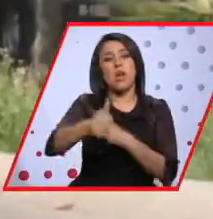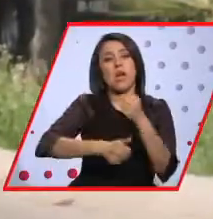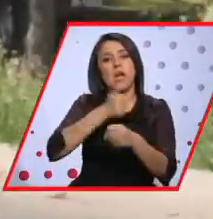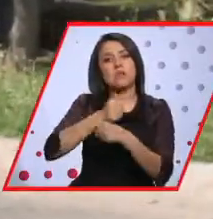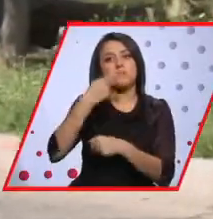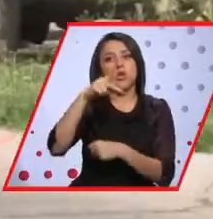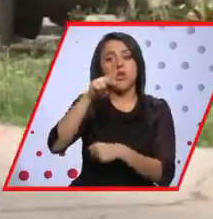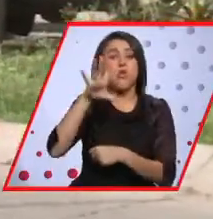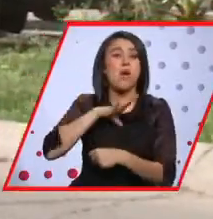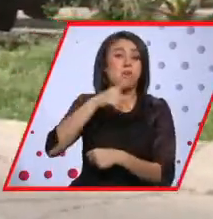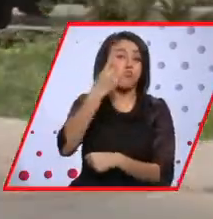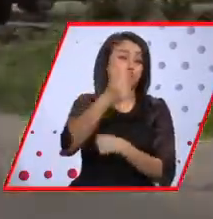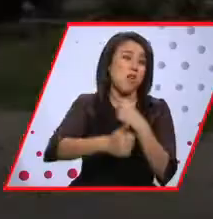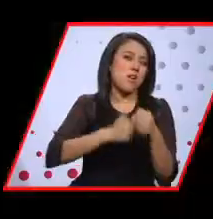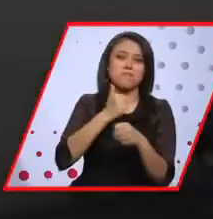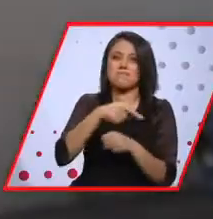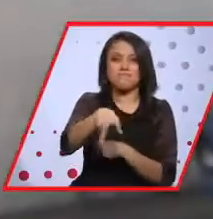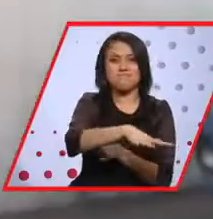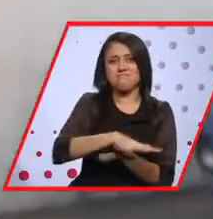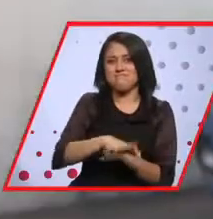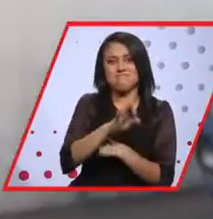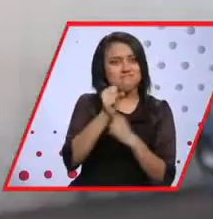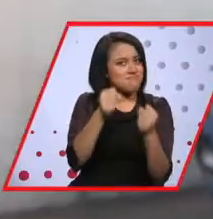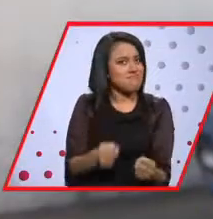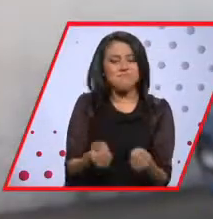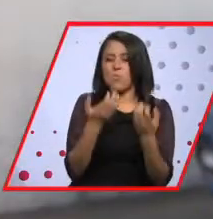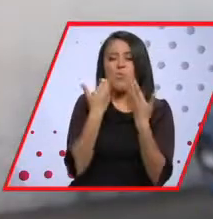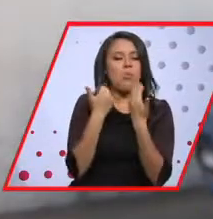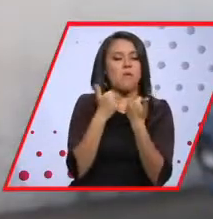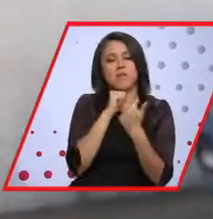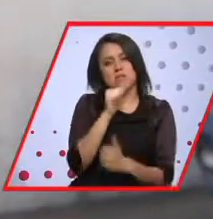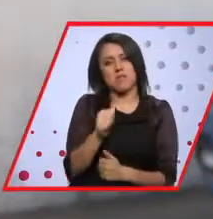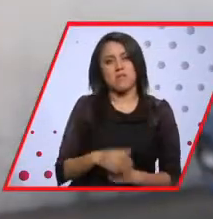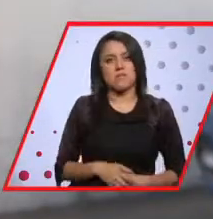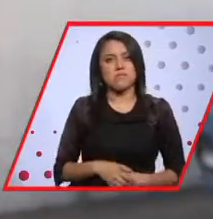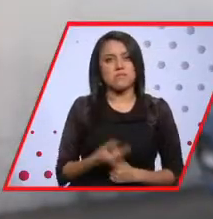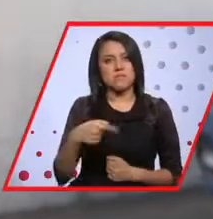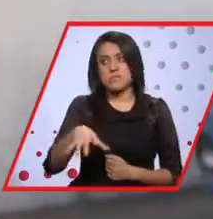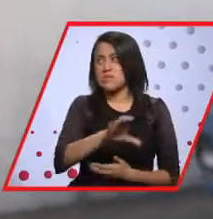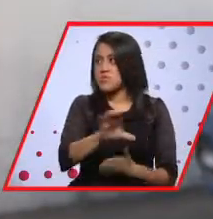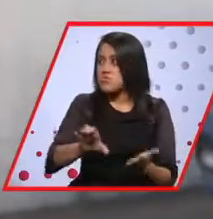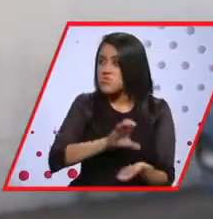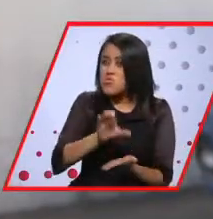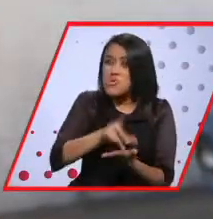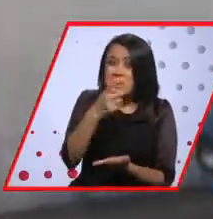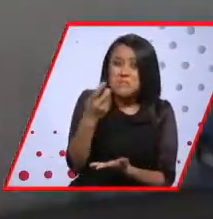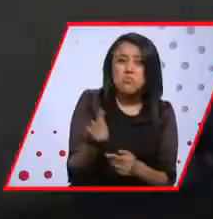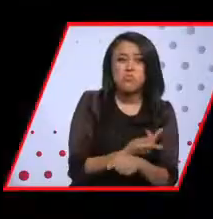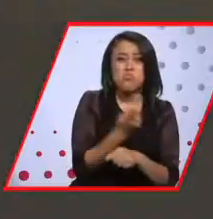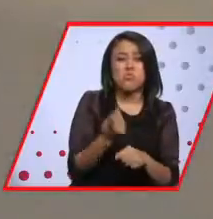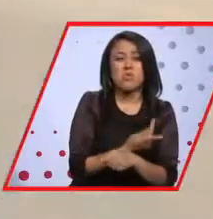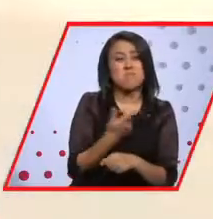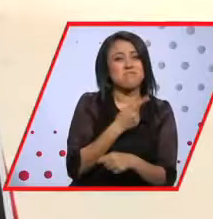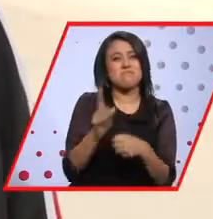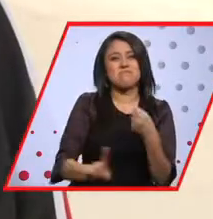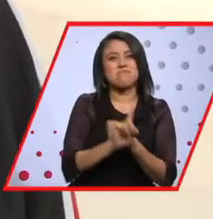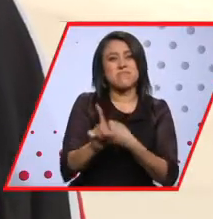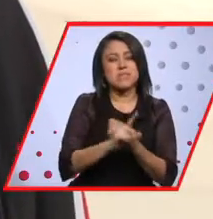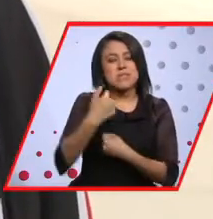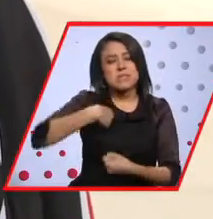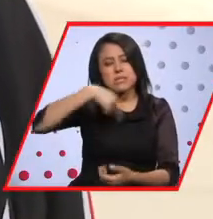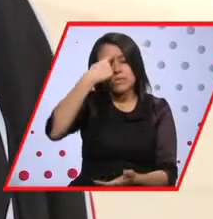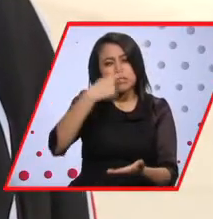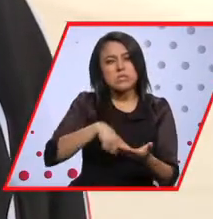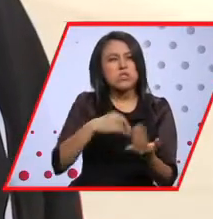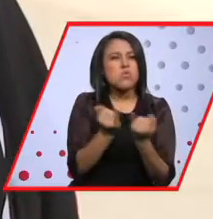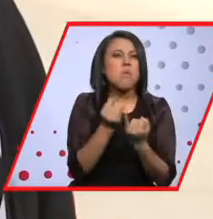año la zona ya no es tranquila. Porque esta colonia ya se descompuso totalmente, totalmente. Ya desconfiamos de